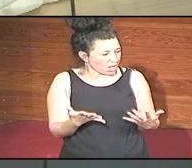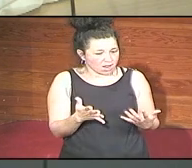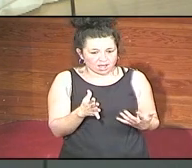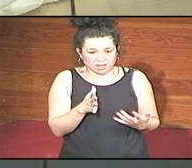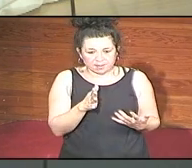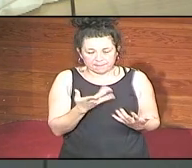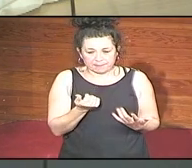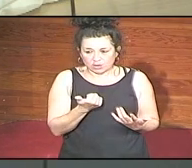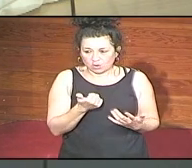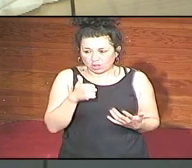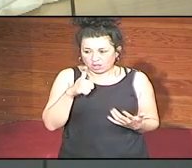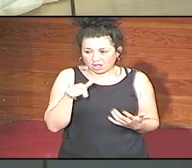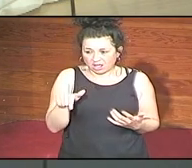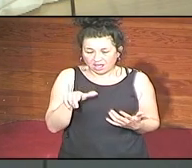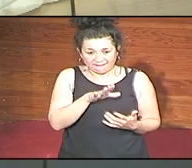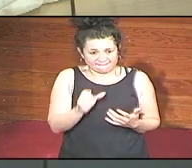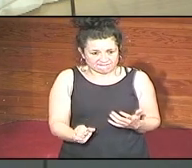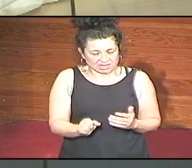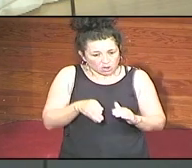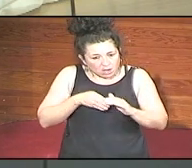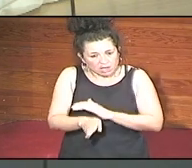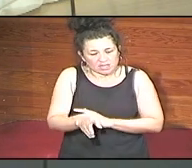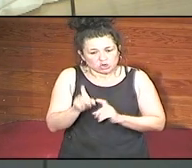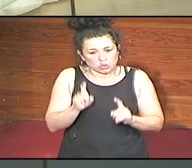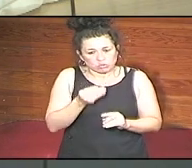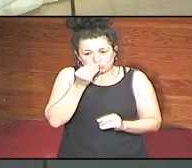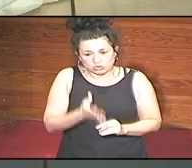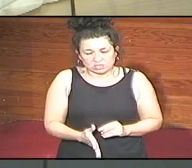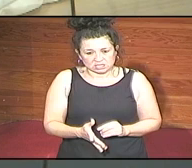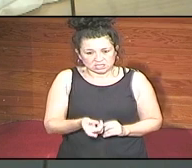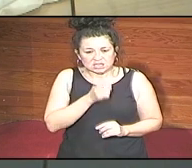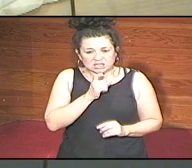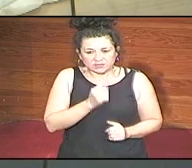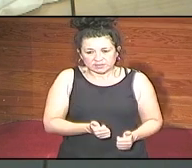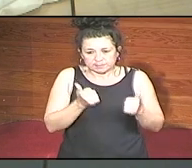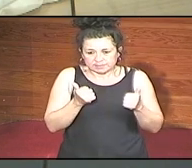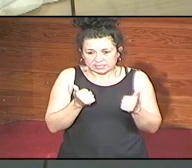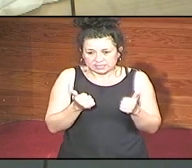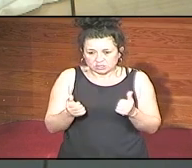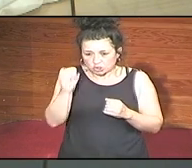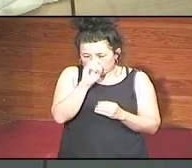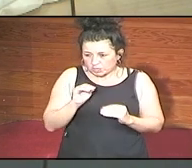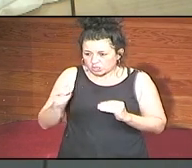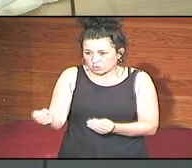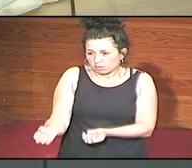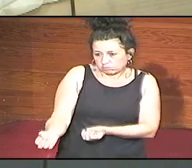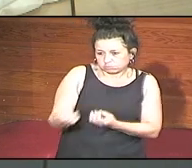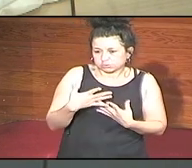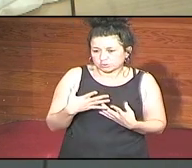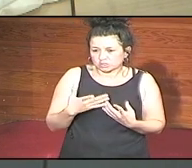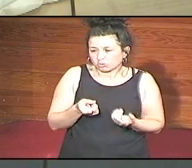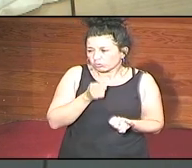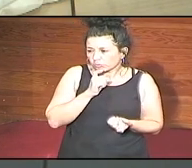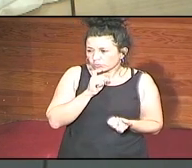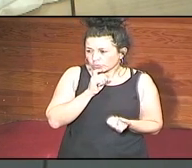mucho más complicado para ellos tener acceso a una buena educación y me gustaría que digas tú bien un poco en cómo es el que ellos